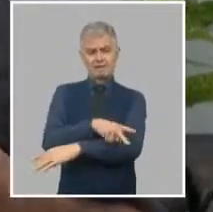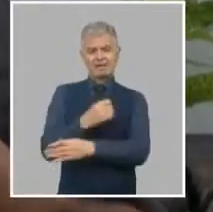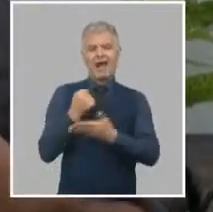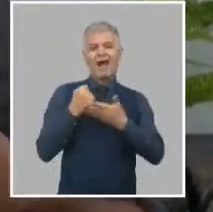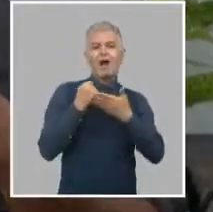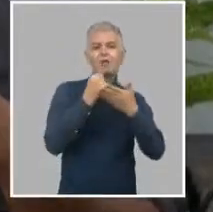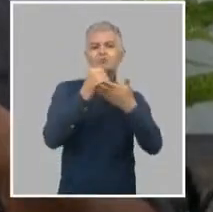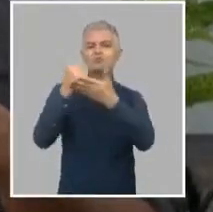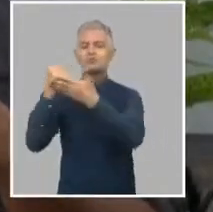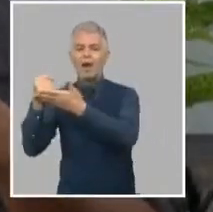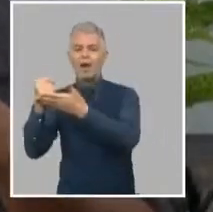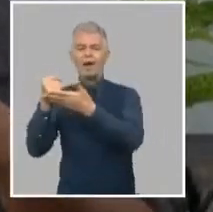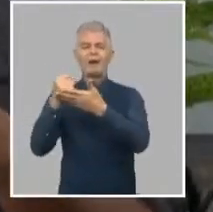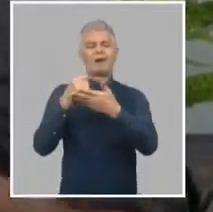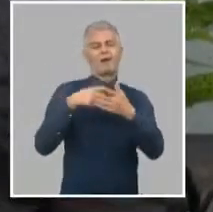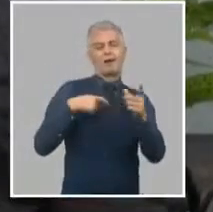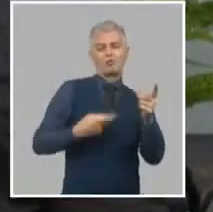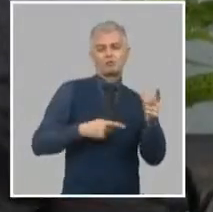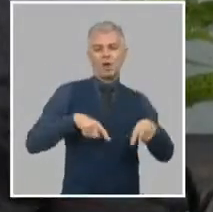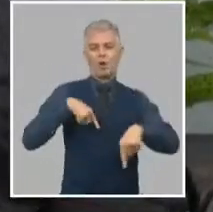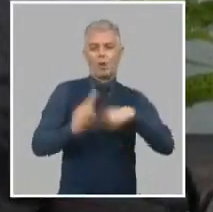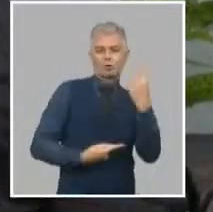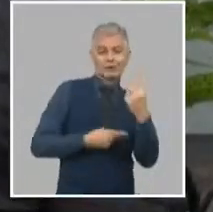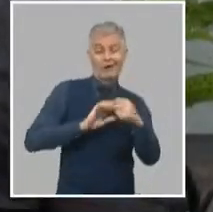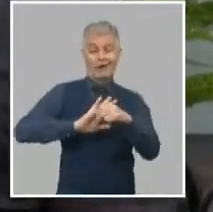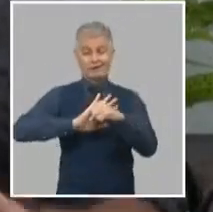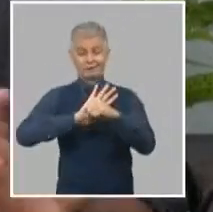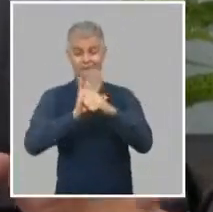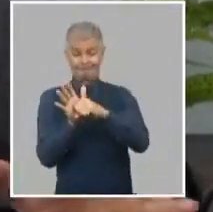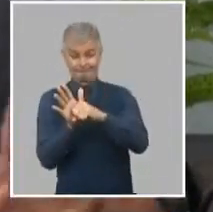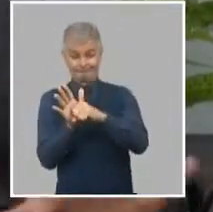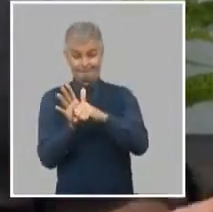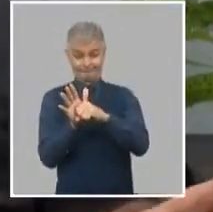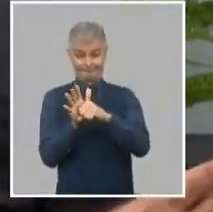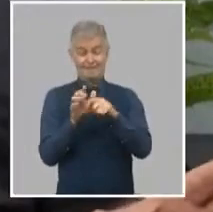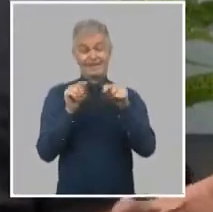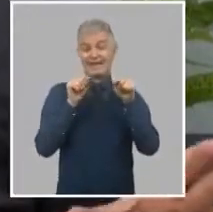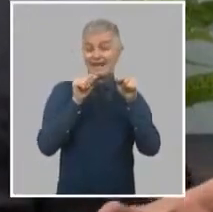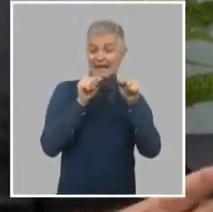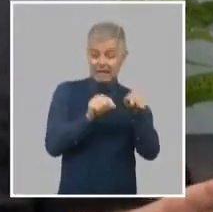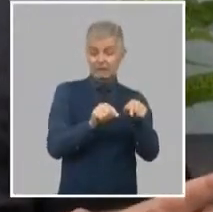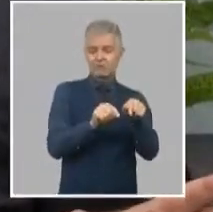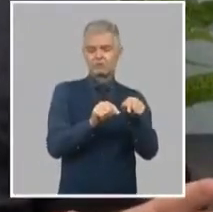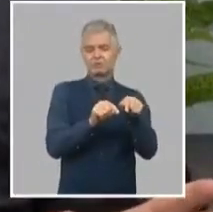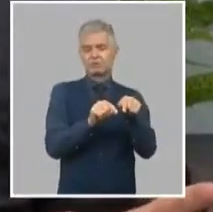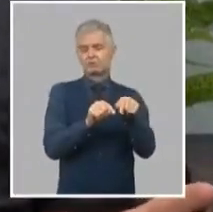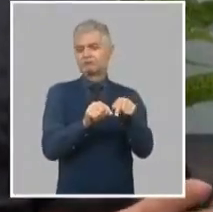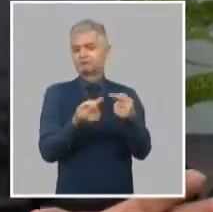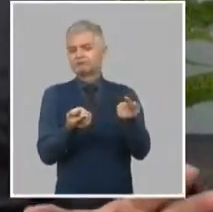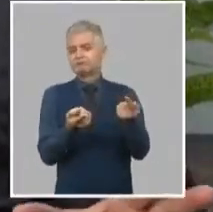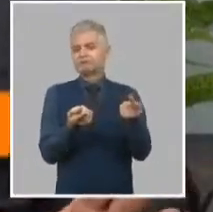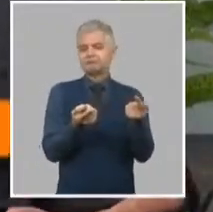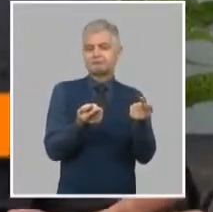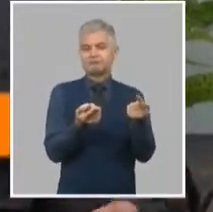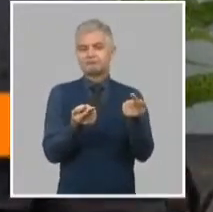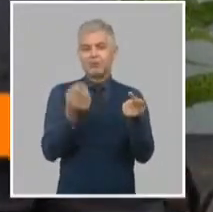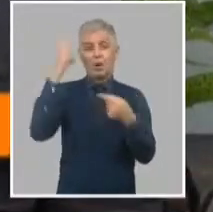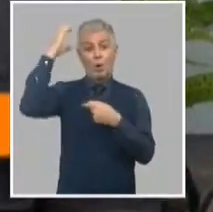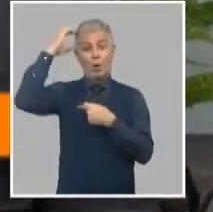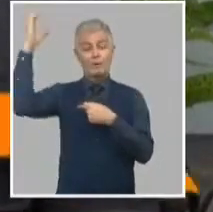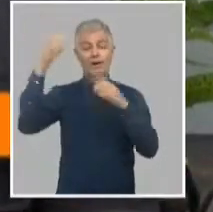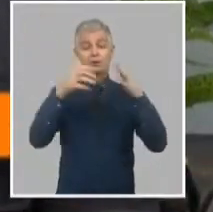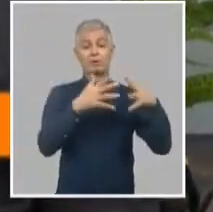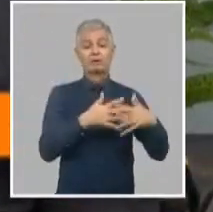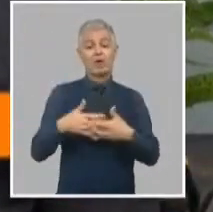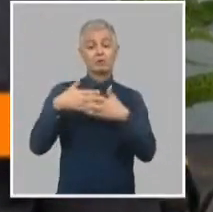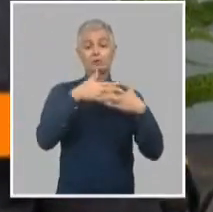ayudar en el combate a la pandemia del coronavirus, ¿no? Esto ha dejado, por supuesto, totalmente descolocado al gobierno